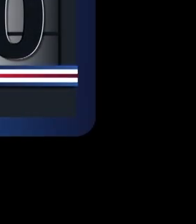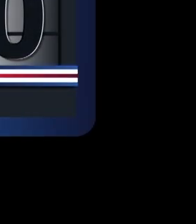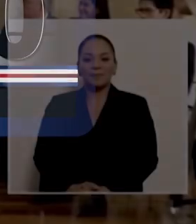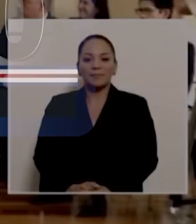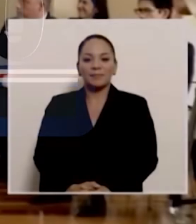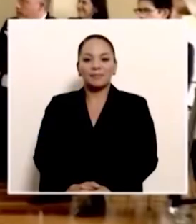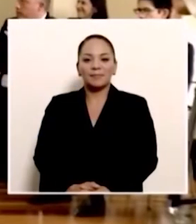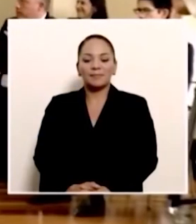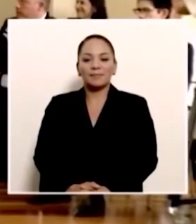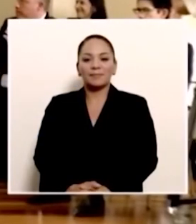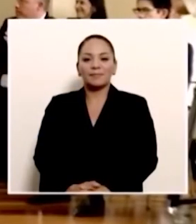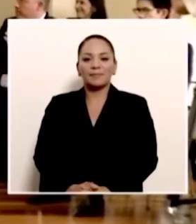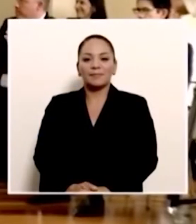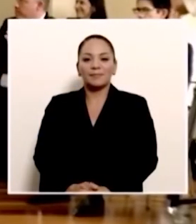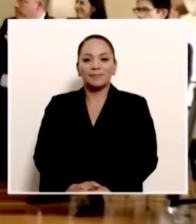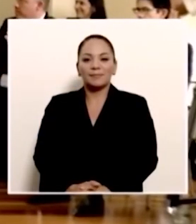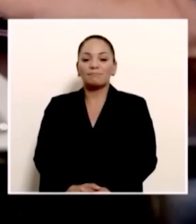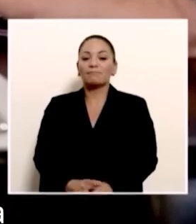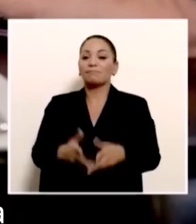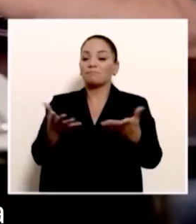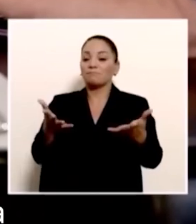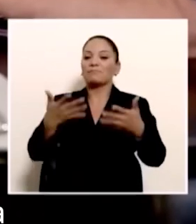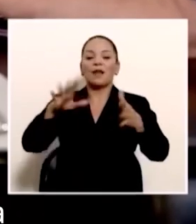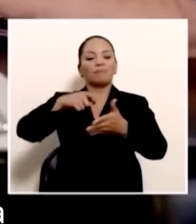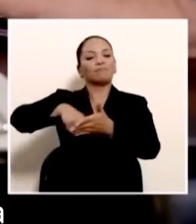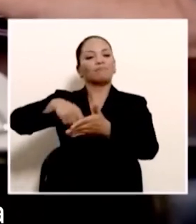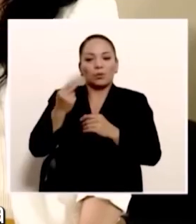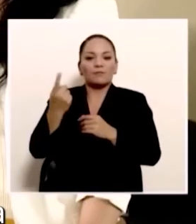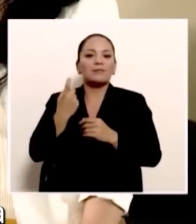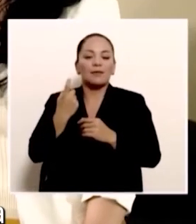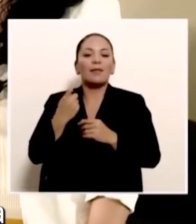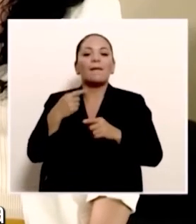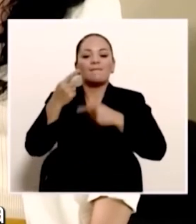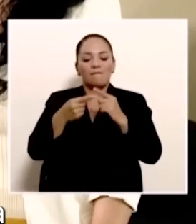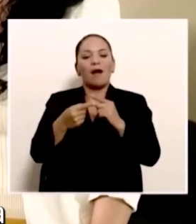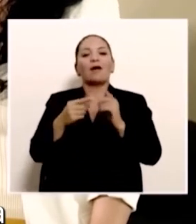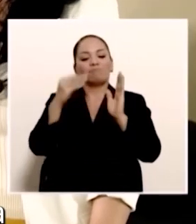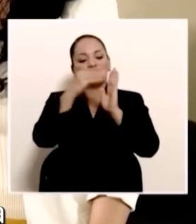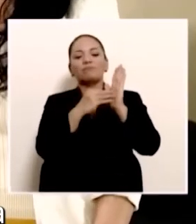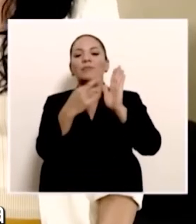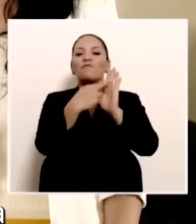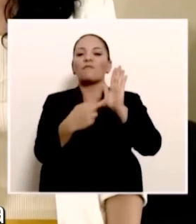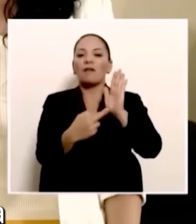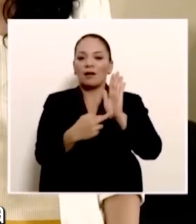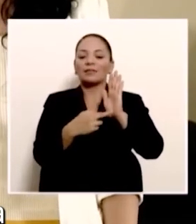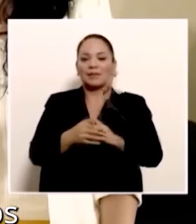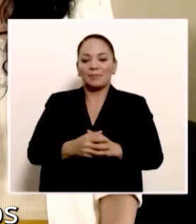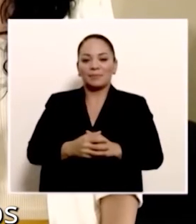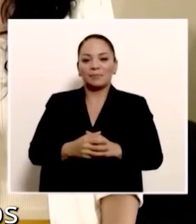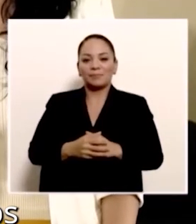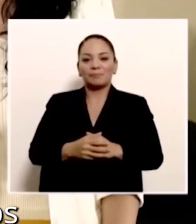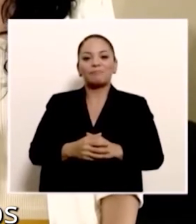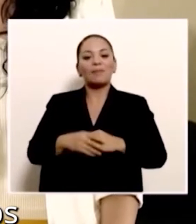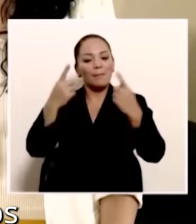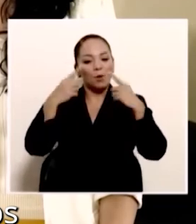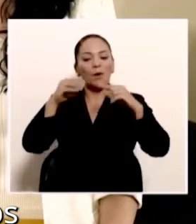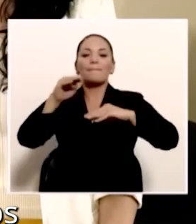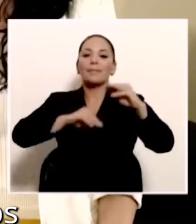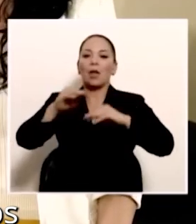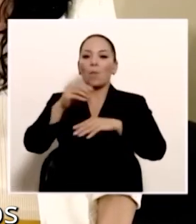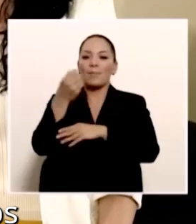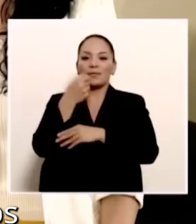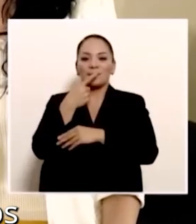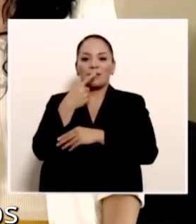Por primera vez en la historia de este país, hasta donde yo sé, las reglas de competencia básica en el mercado de las